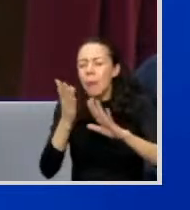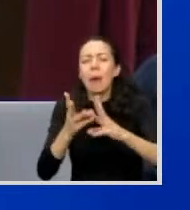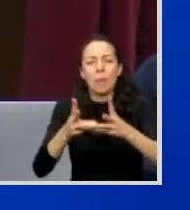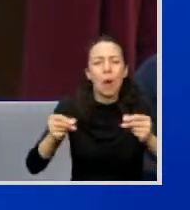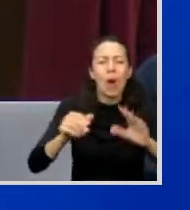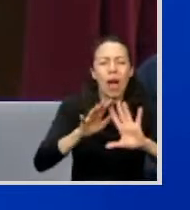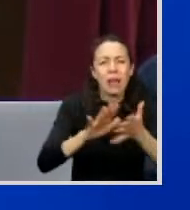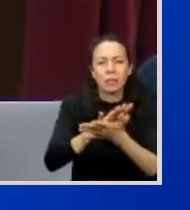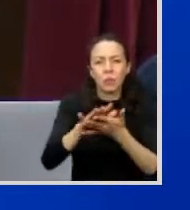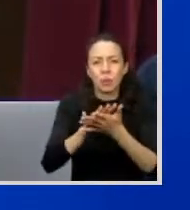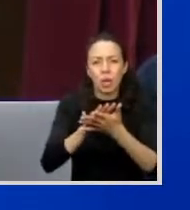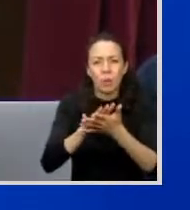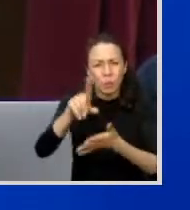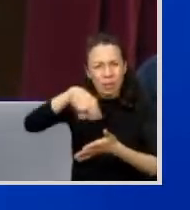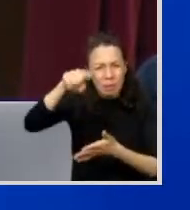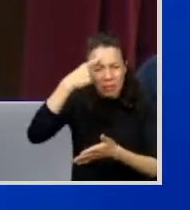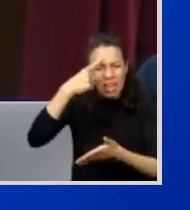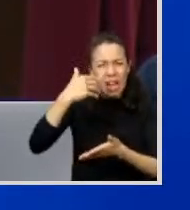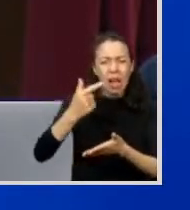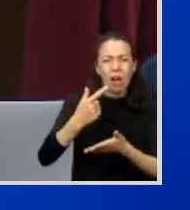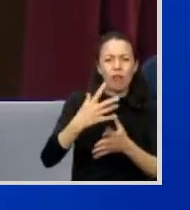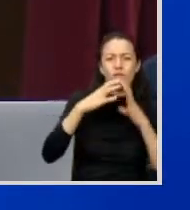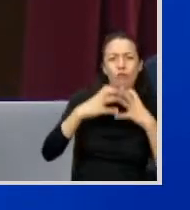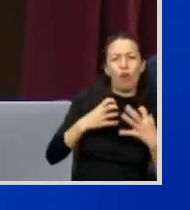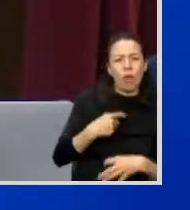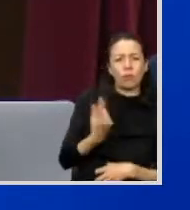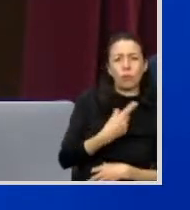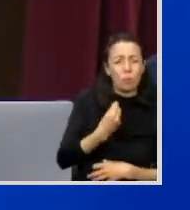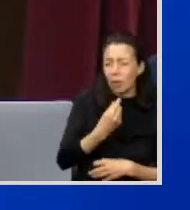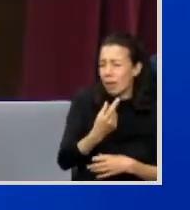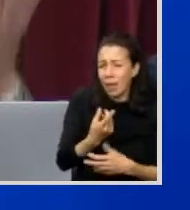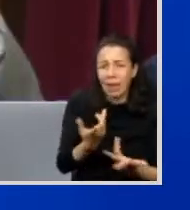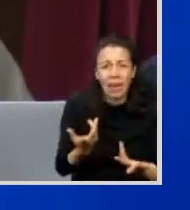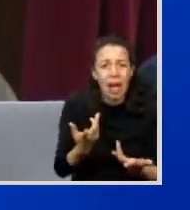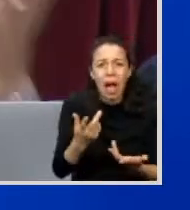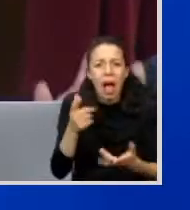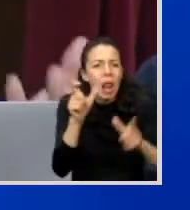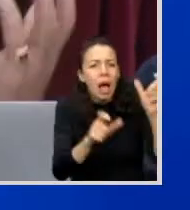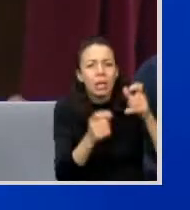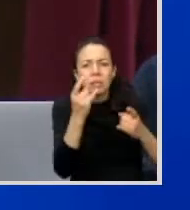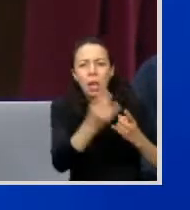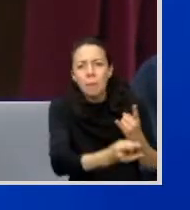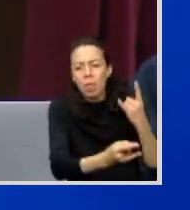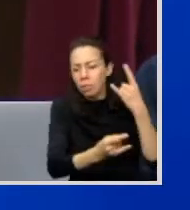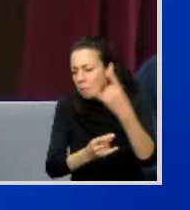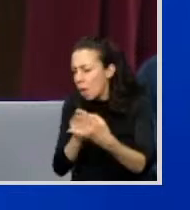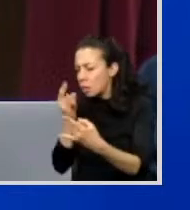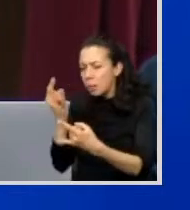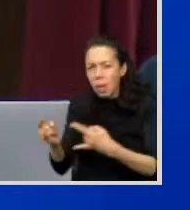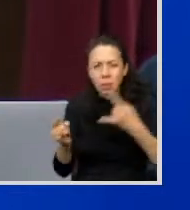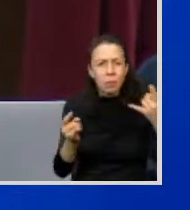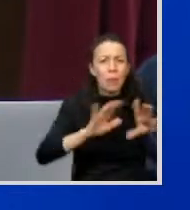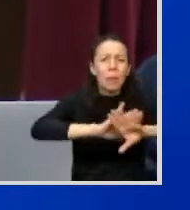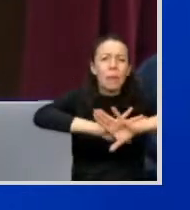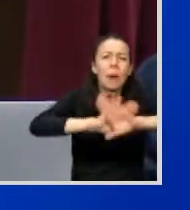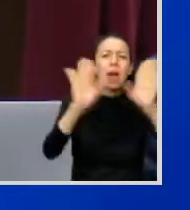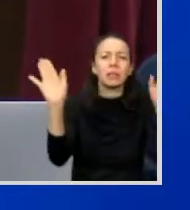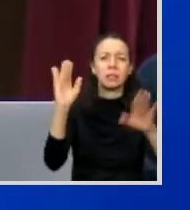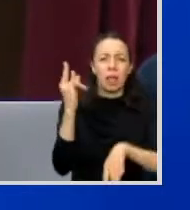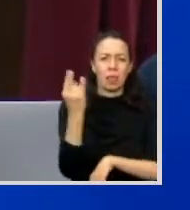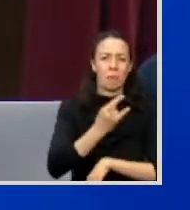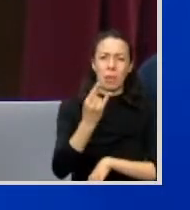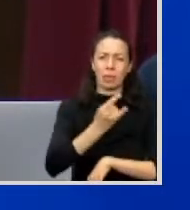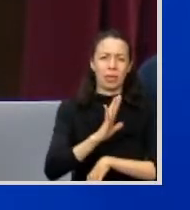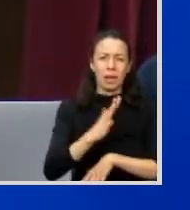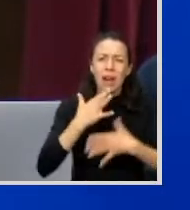ella, y nosotros somos responsables de lo que de una u otra manera estamos participando. ¿Y quién es esa persona para usted? Porque mire, en lo personal, por supuesto